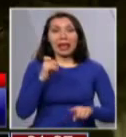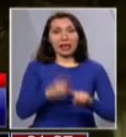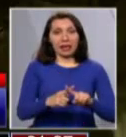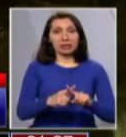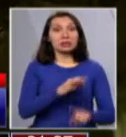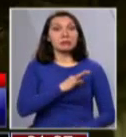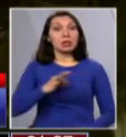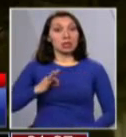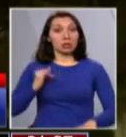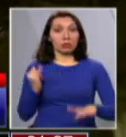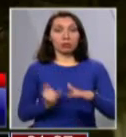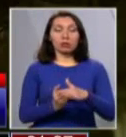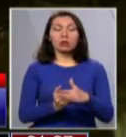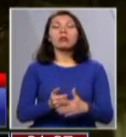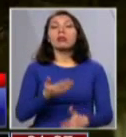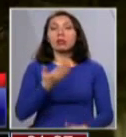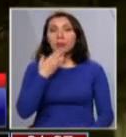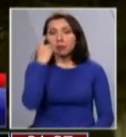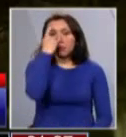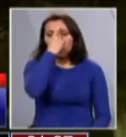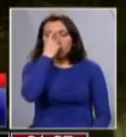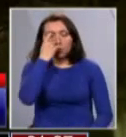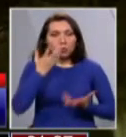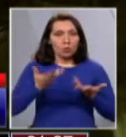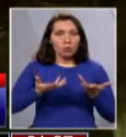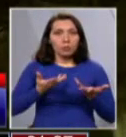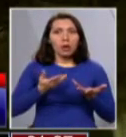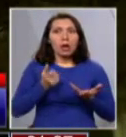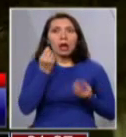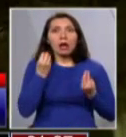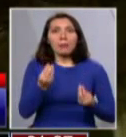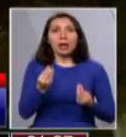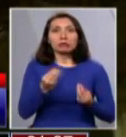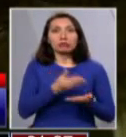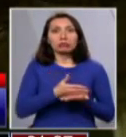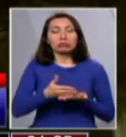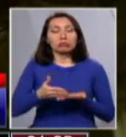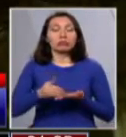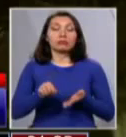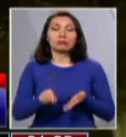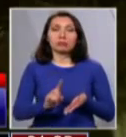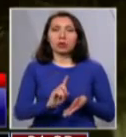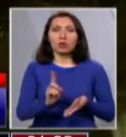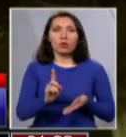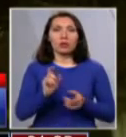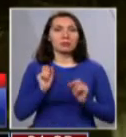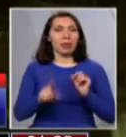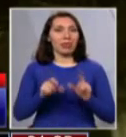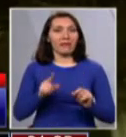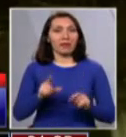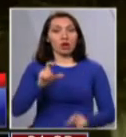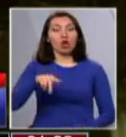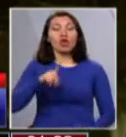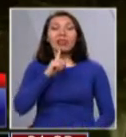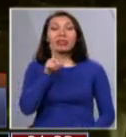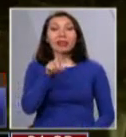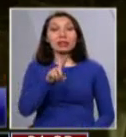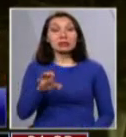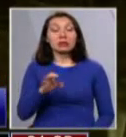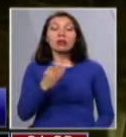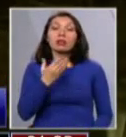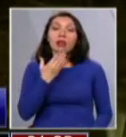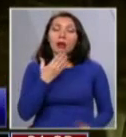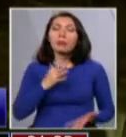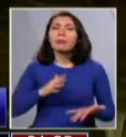ministro del interior estaba preocupado de que lo que estaba sucediendo en ese caso no era para la defensa de conteste sino probablemente